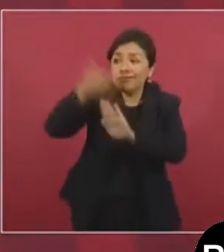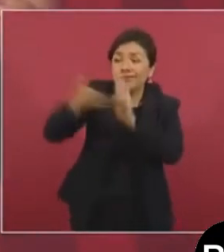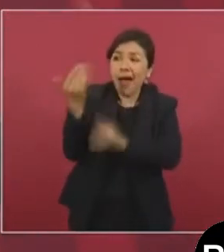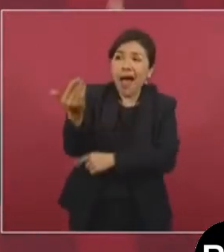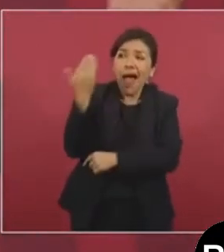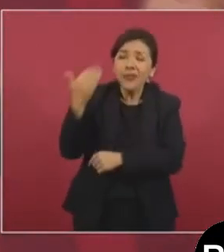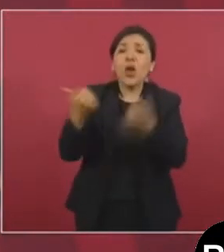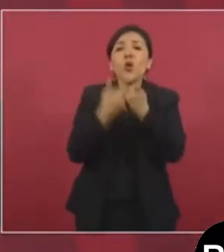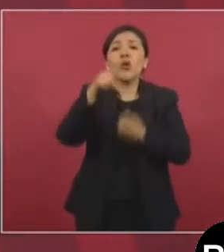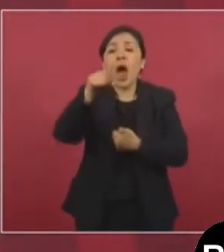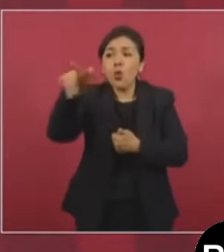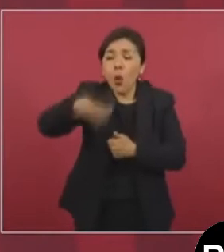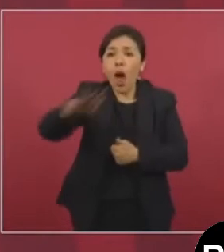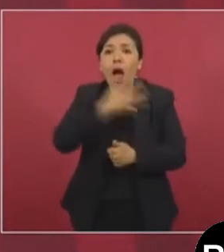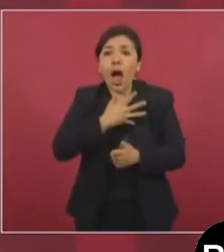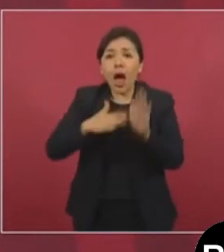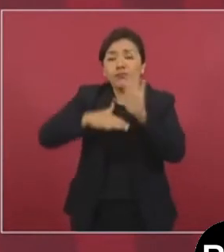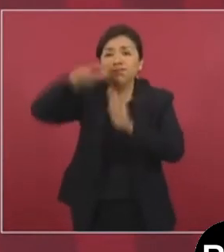el agua que ya se tiene,